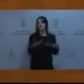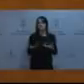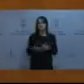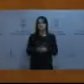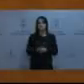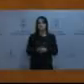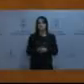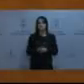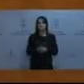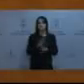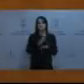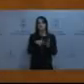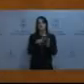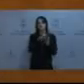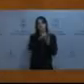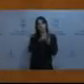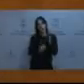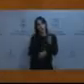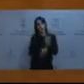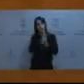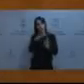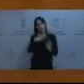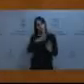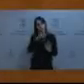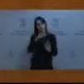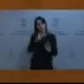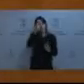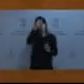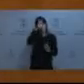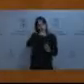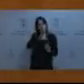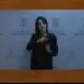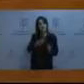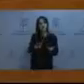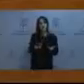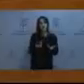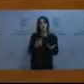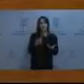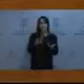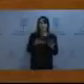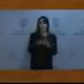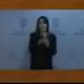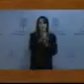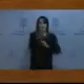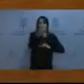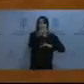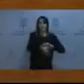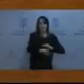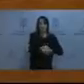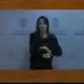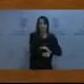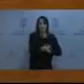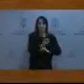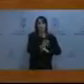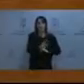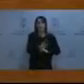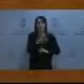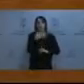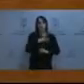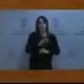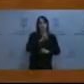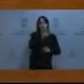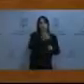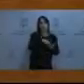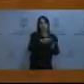que se puedan desarrollar para adquirir conocimiento, pues pueden llegar a donde pueden llegar a nada y pueden llegar a mucho.